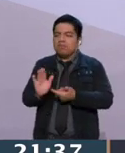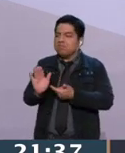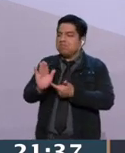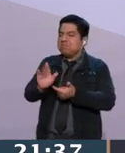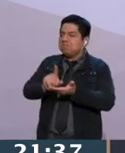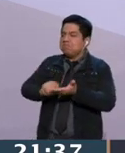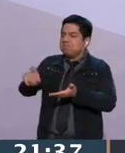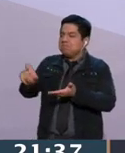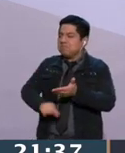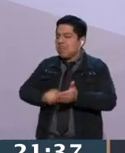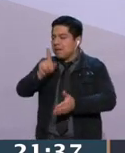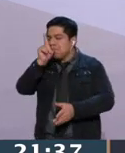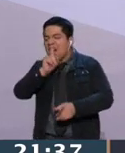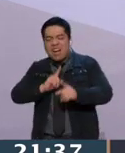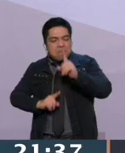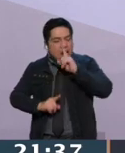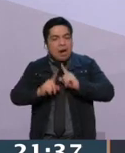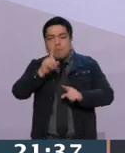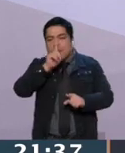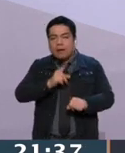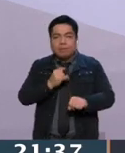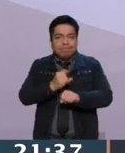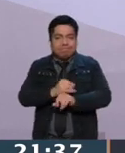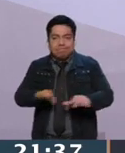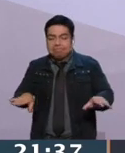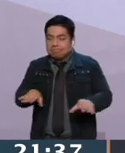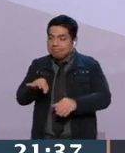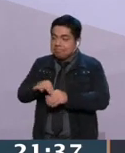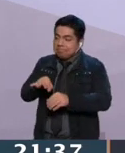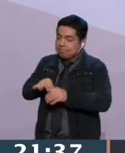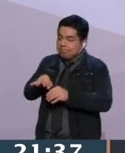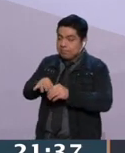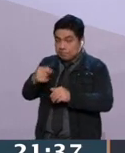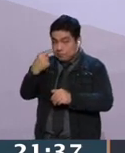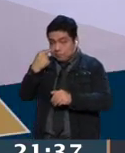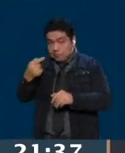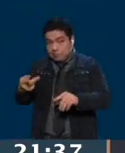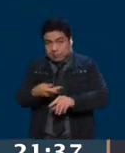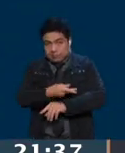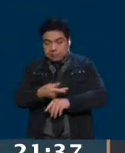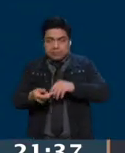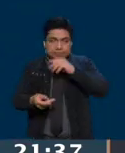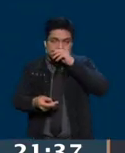en su intento por manipular la información y buscar el voto. Veamos de qué se trató.